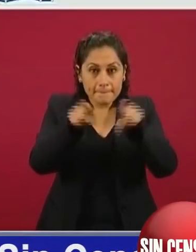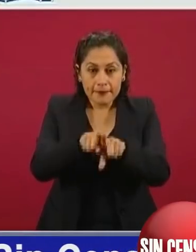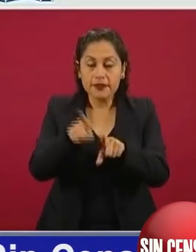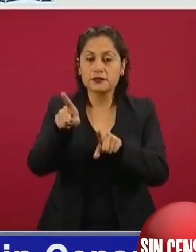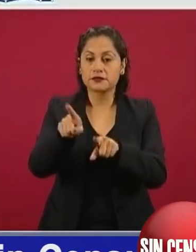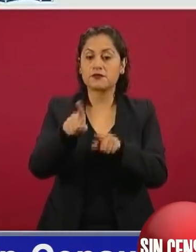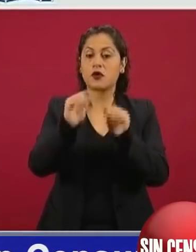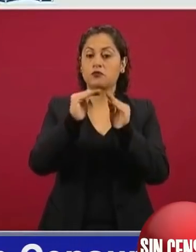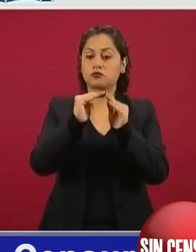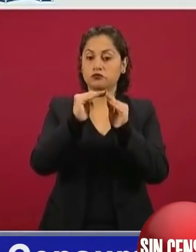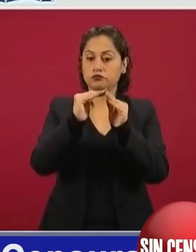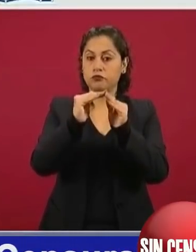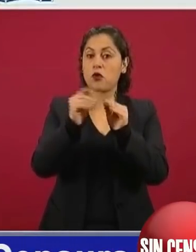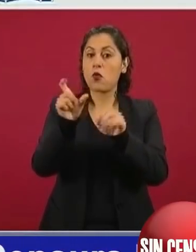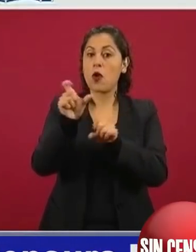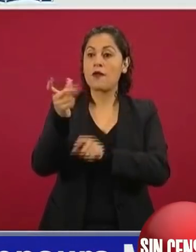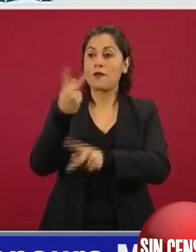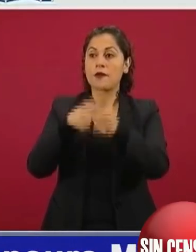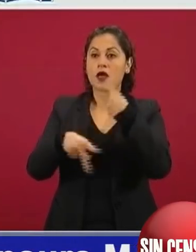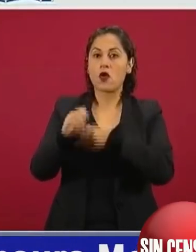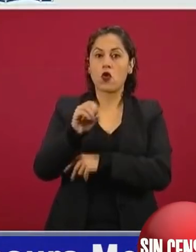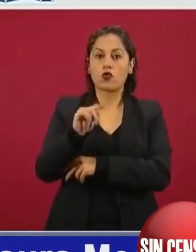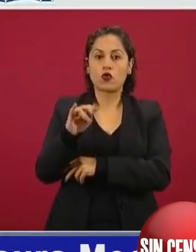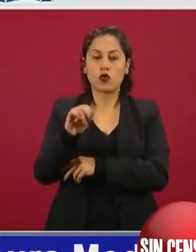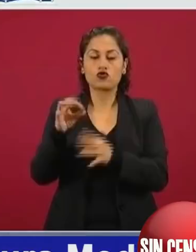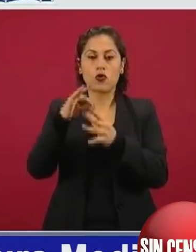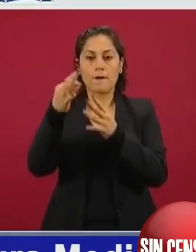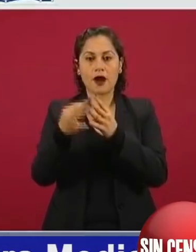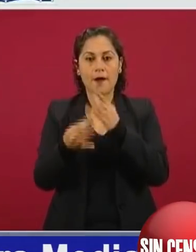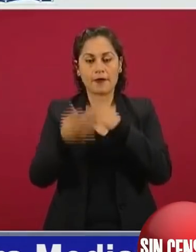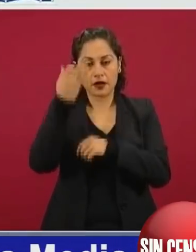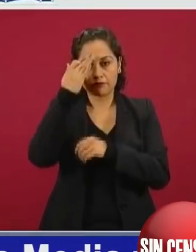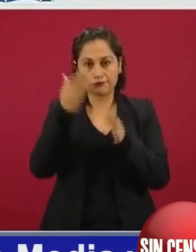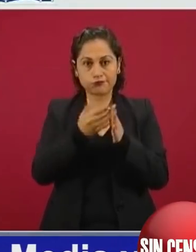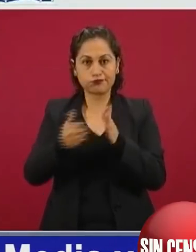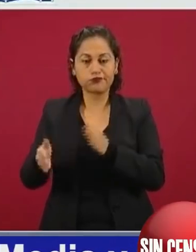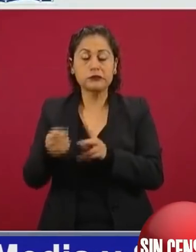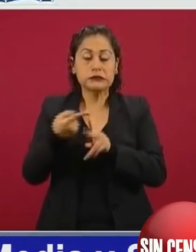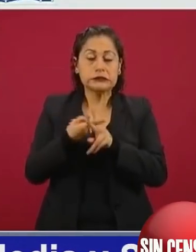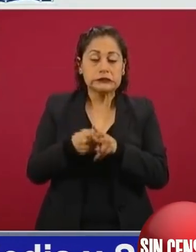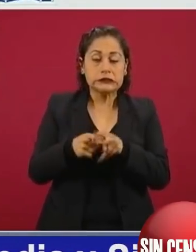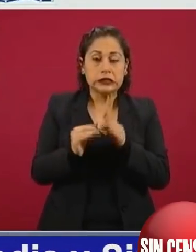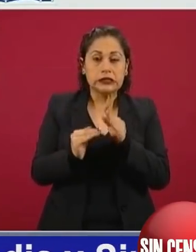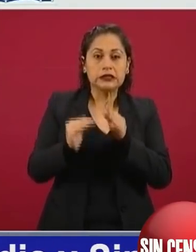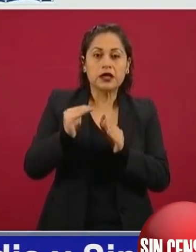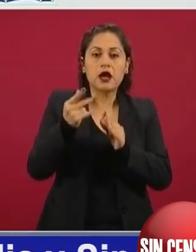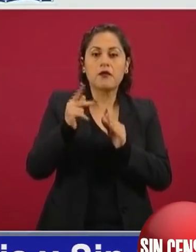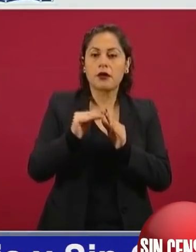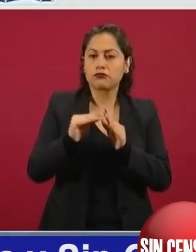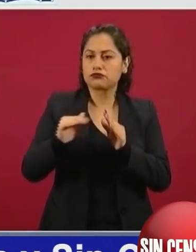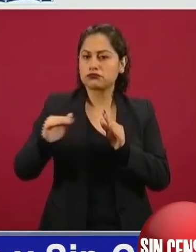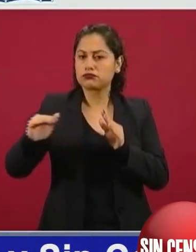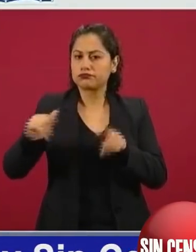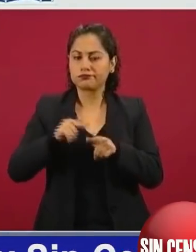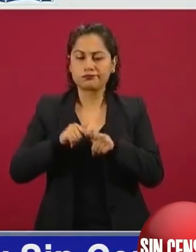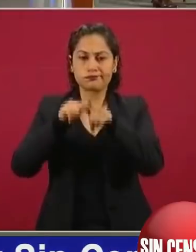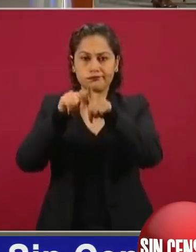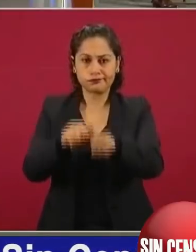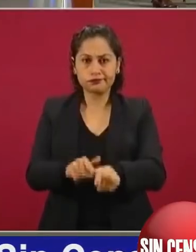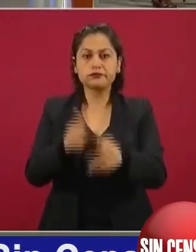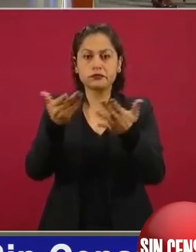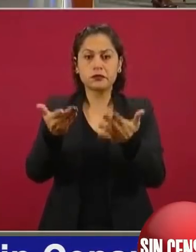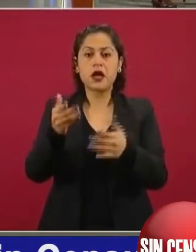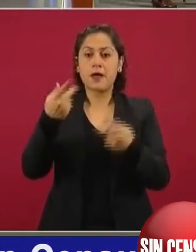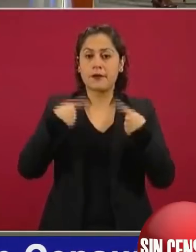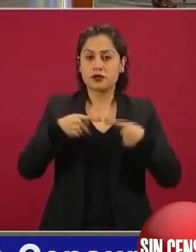con la llegada del otoño, también un pequeño repunte, pero en general estable, y la mortalidad en